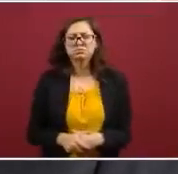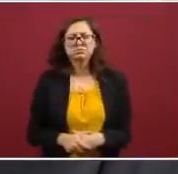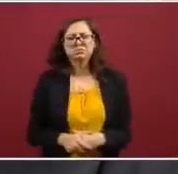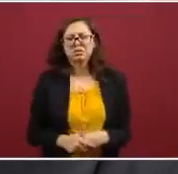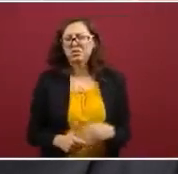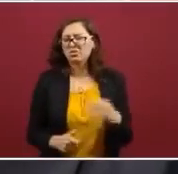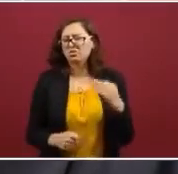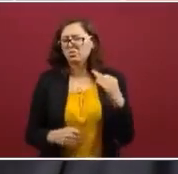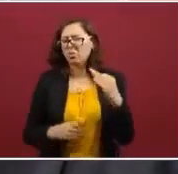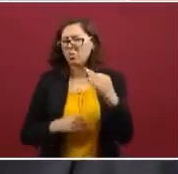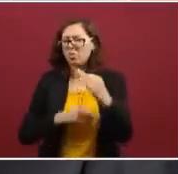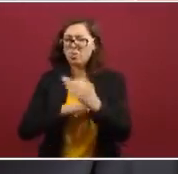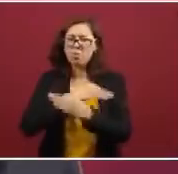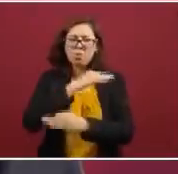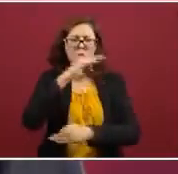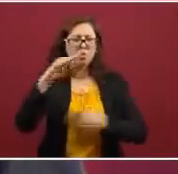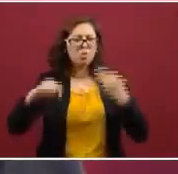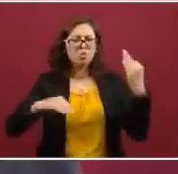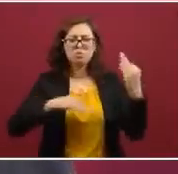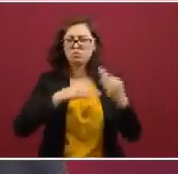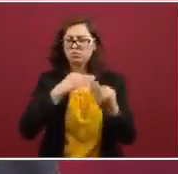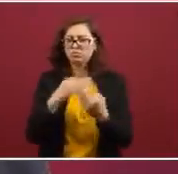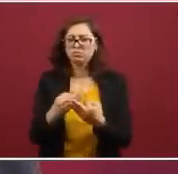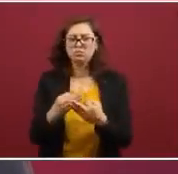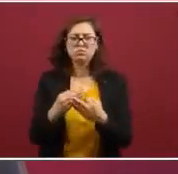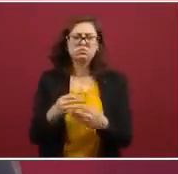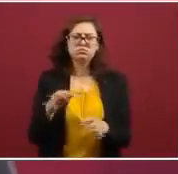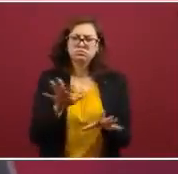Toda esa política